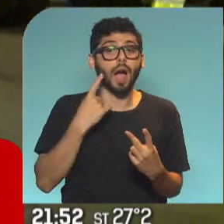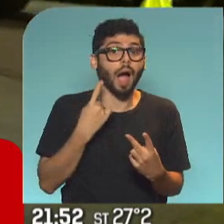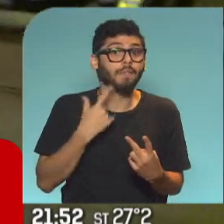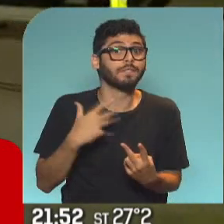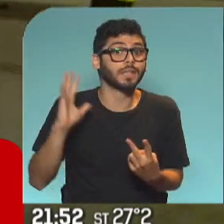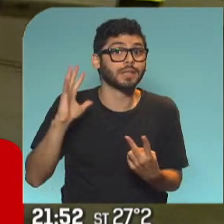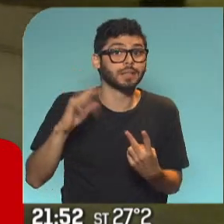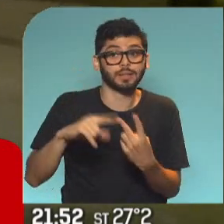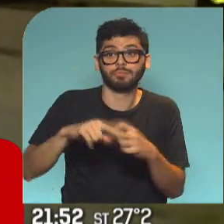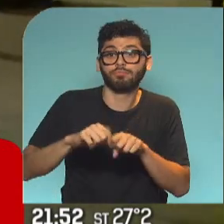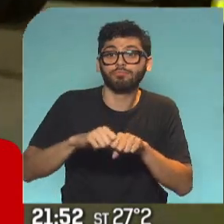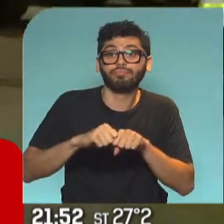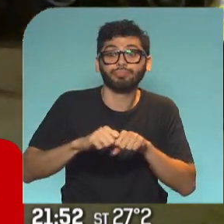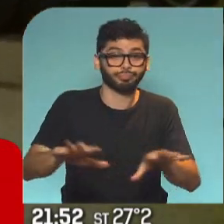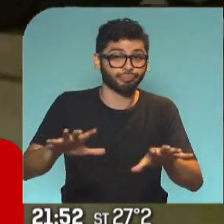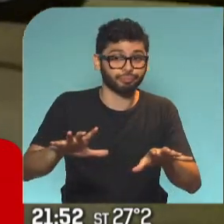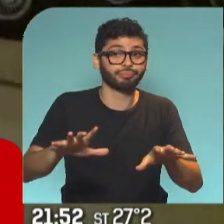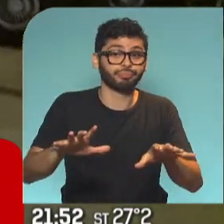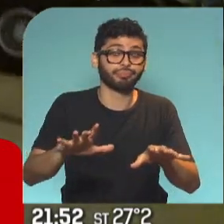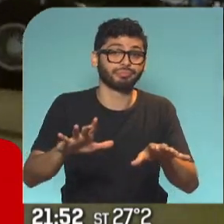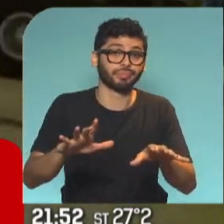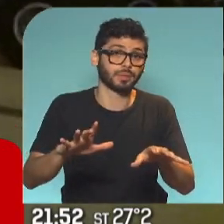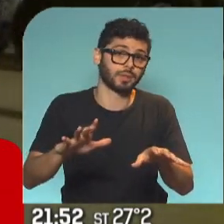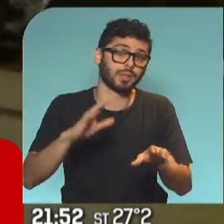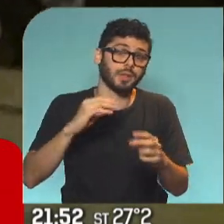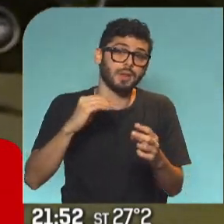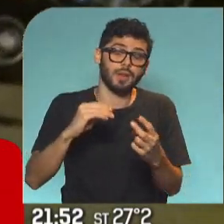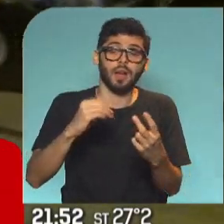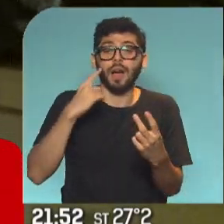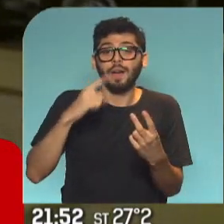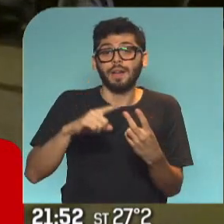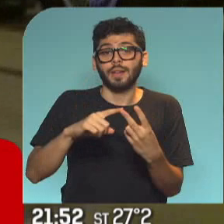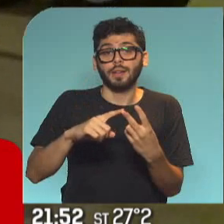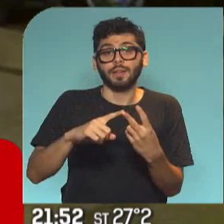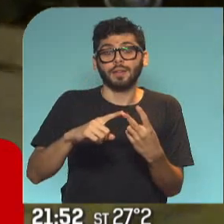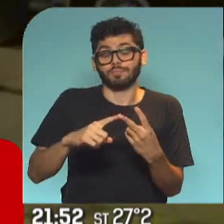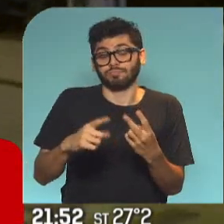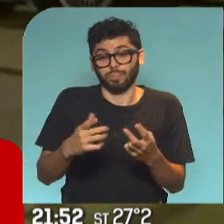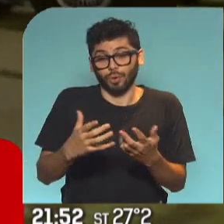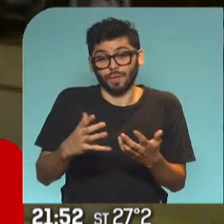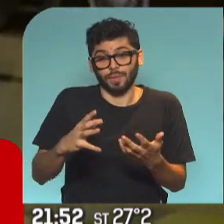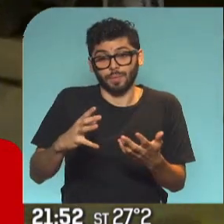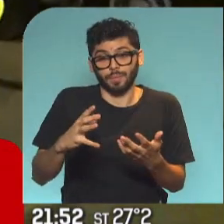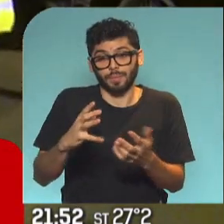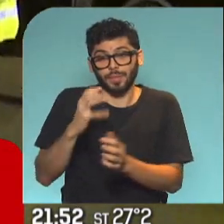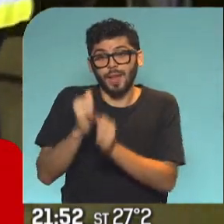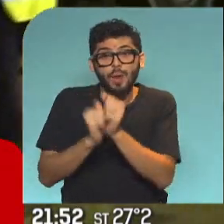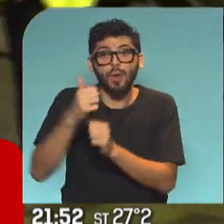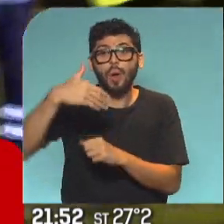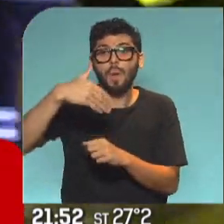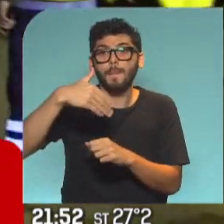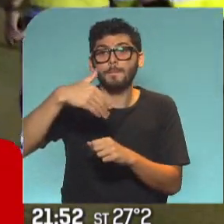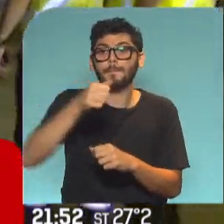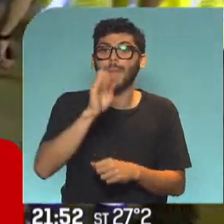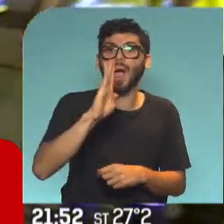se pueda masificar ya la vacuna que se produce la última recta en el laboratorio Max Science en nuestro